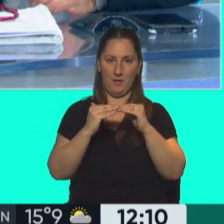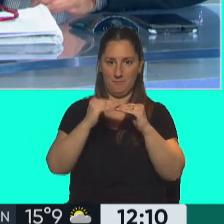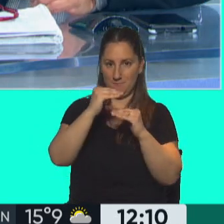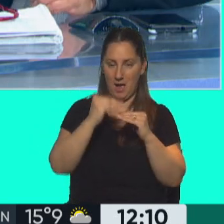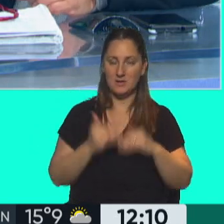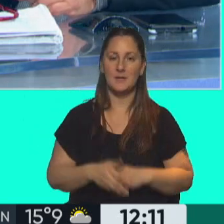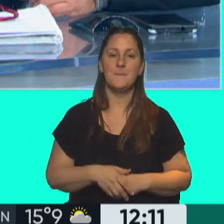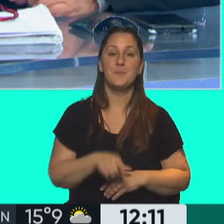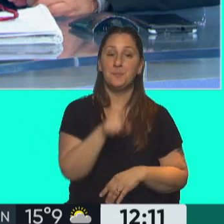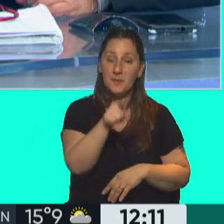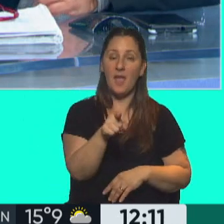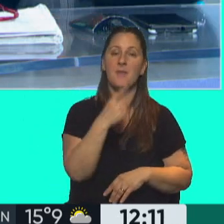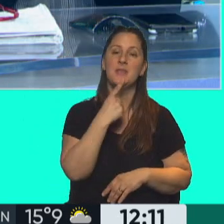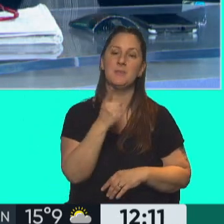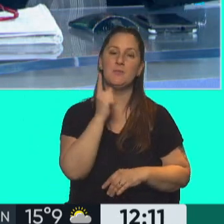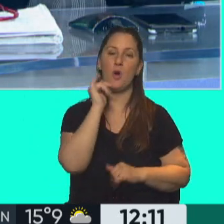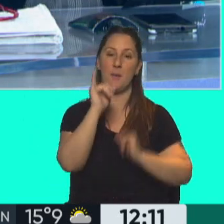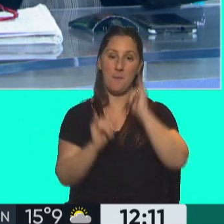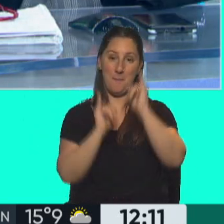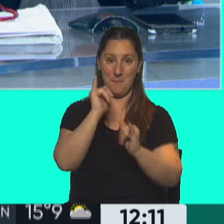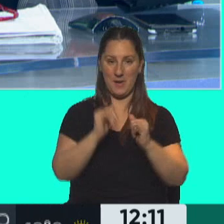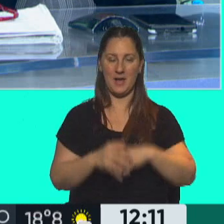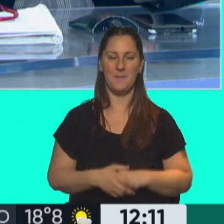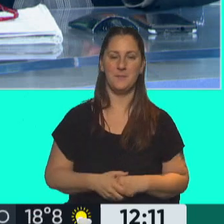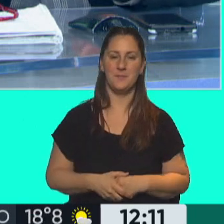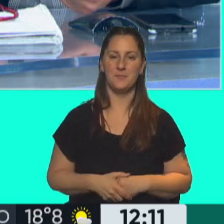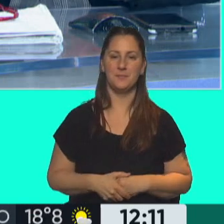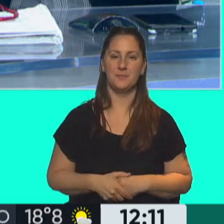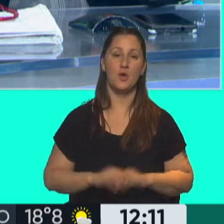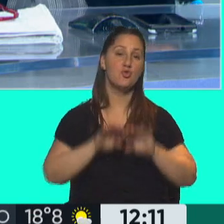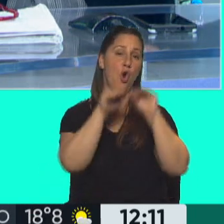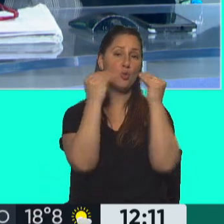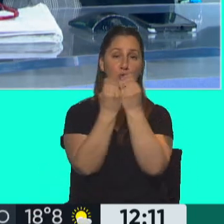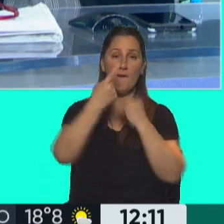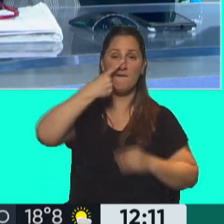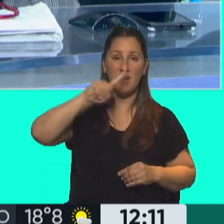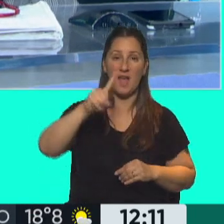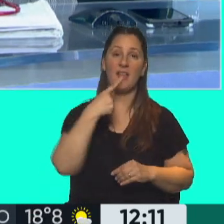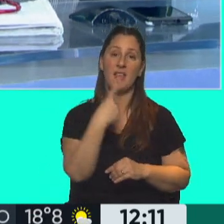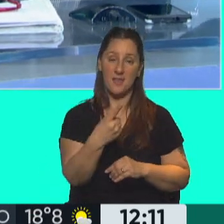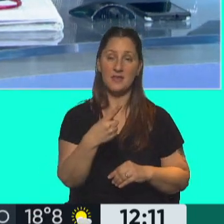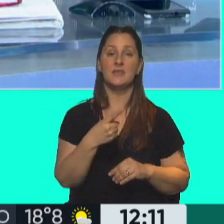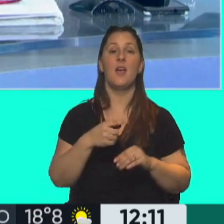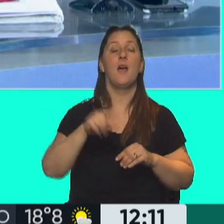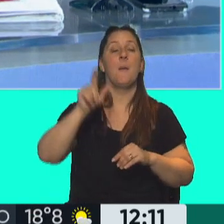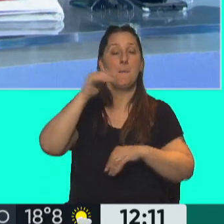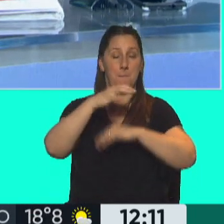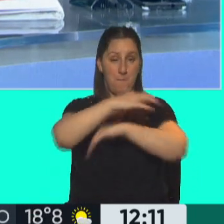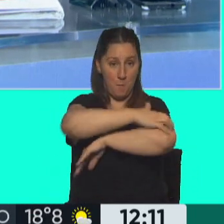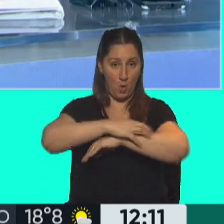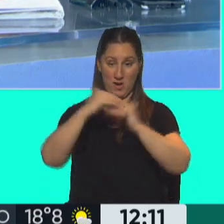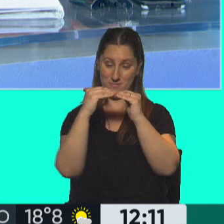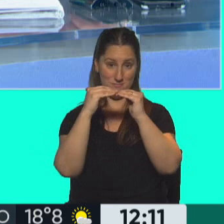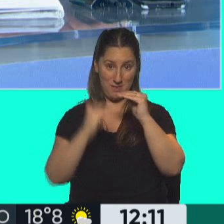dando, que esto es lo que explica, lo dejé para el final porque es la conclusión final, que es lo que explica que los que están más abajo en